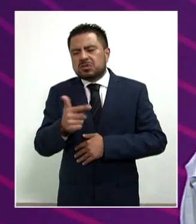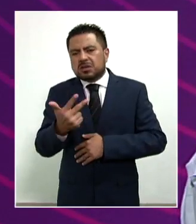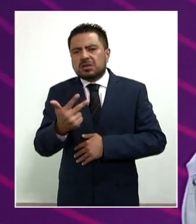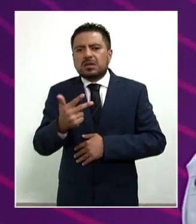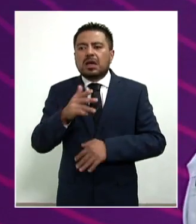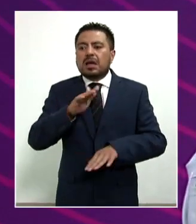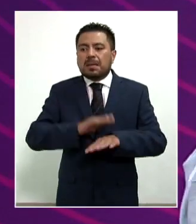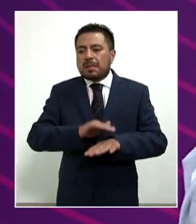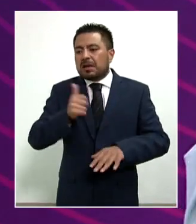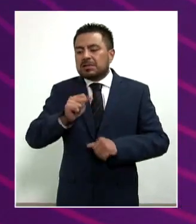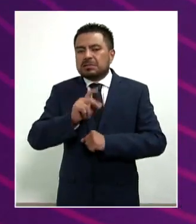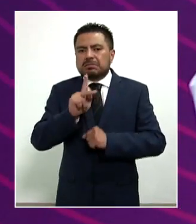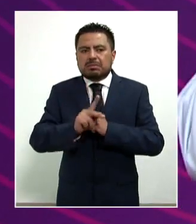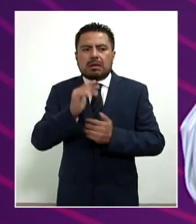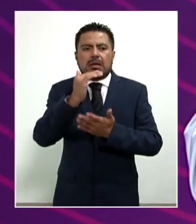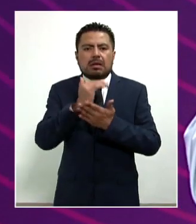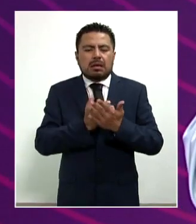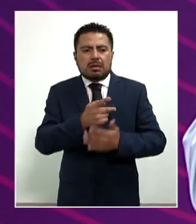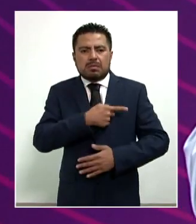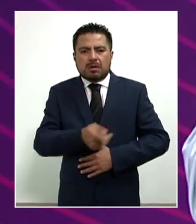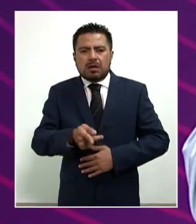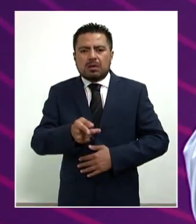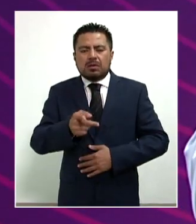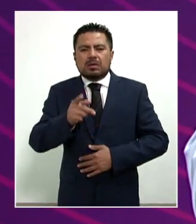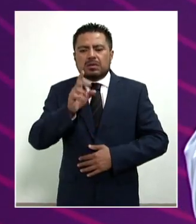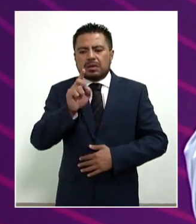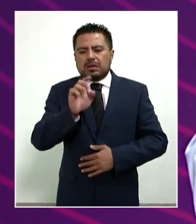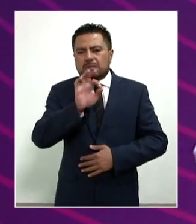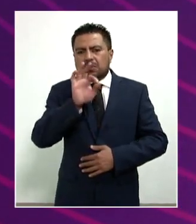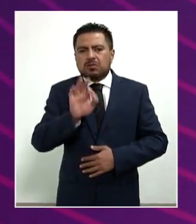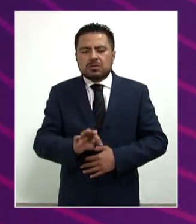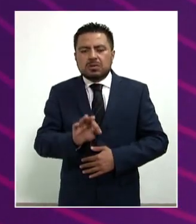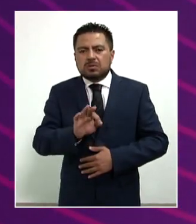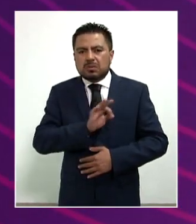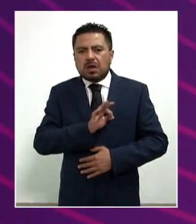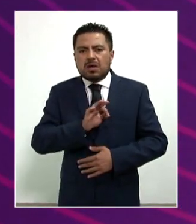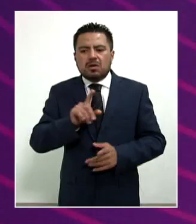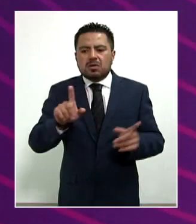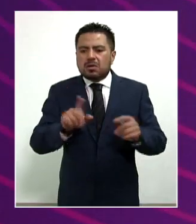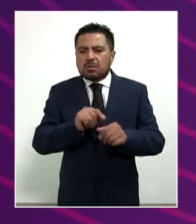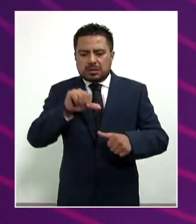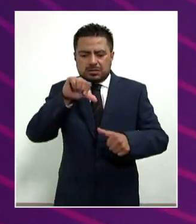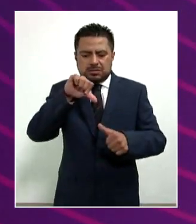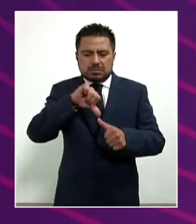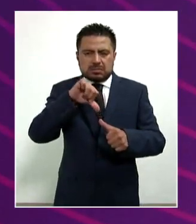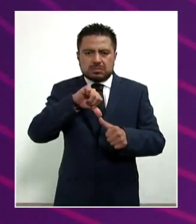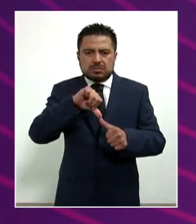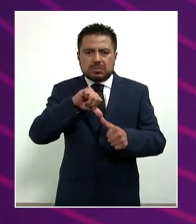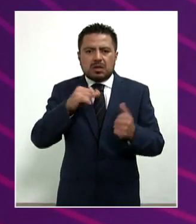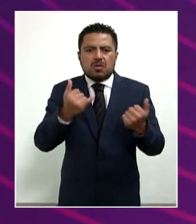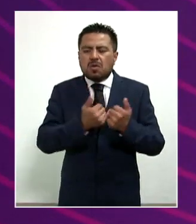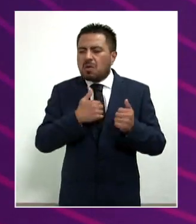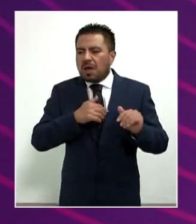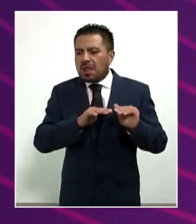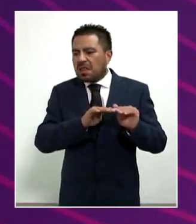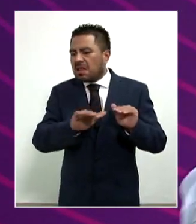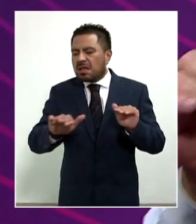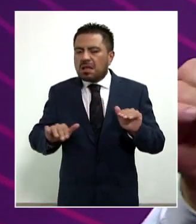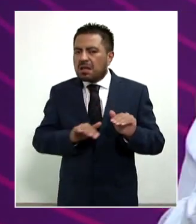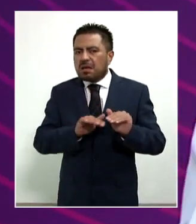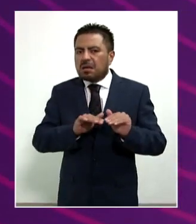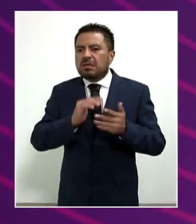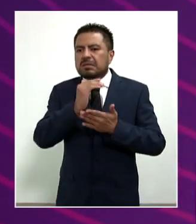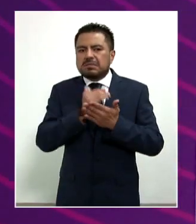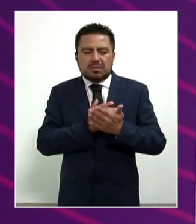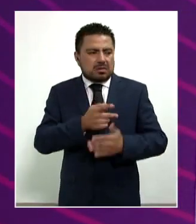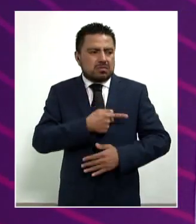demás redujeron pobreza por lo menos en 30%. Solo los centroamericanos. Estamos igualitos. En